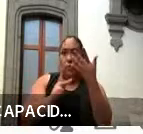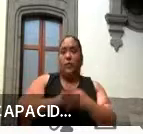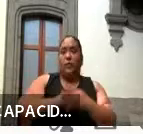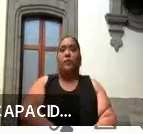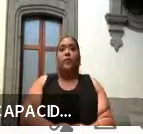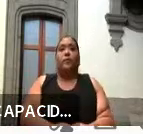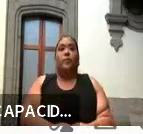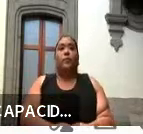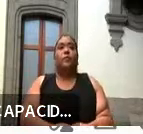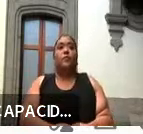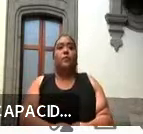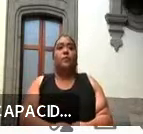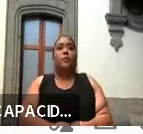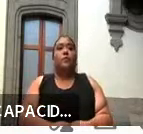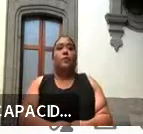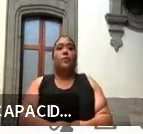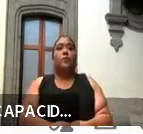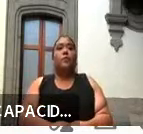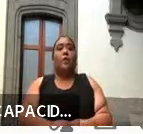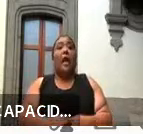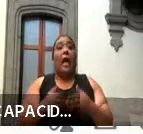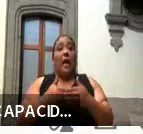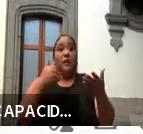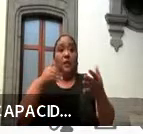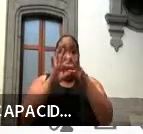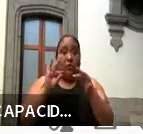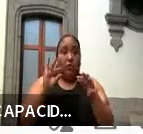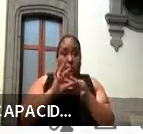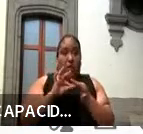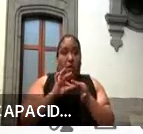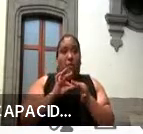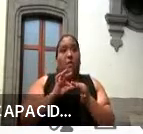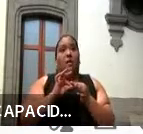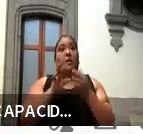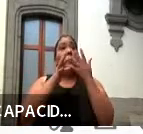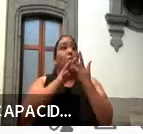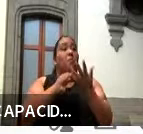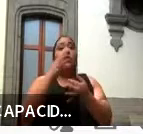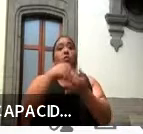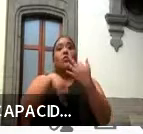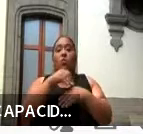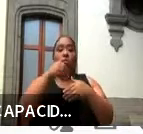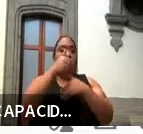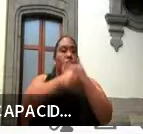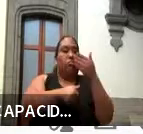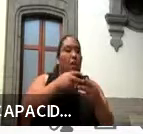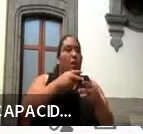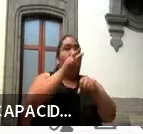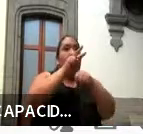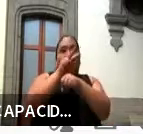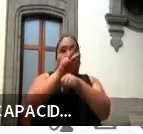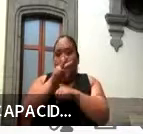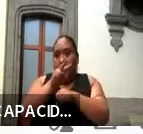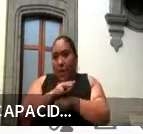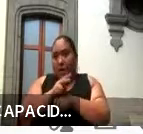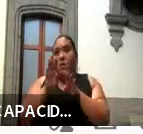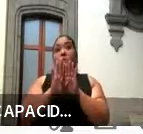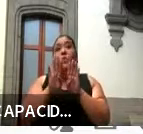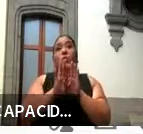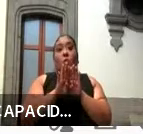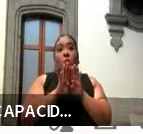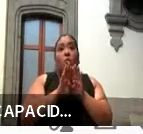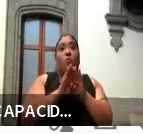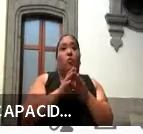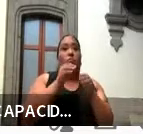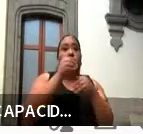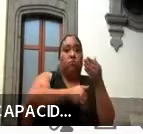Entonces, esto es, como les decía, tiene que tener su propio mecanismo de vigilancia este mecanismo de vigilancia tiene